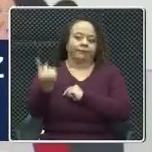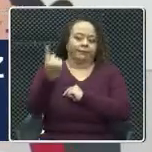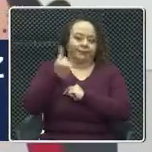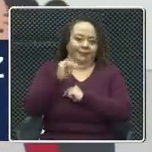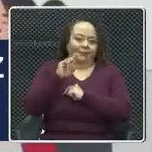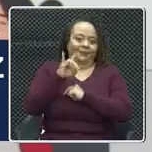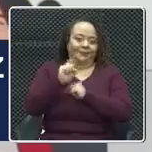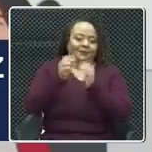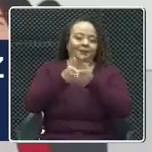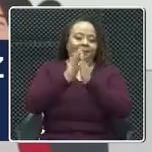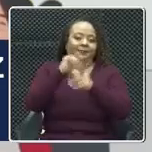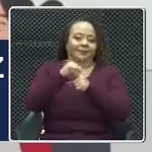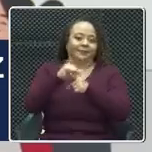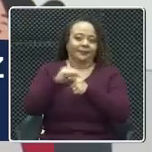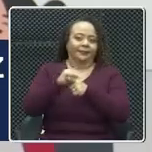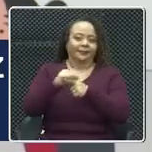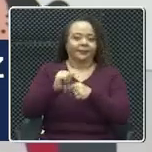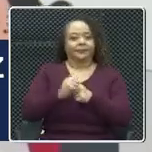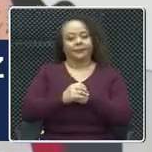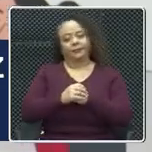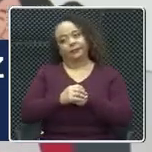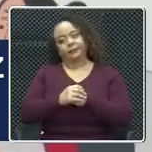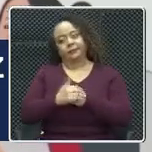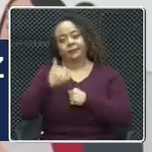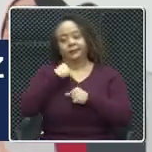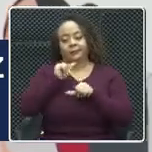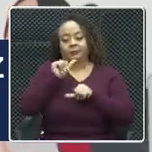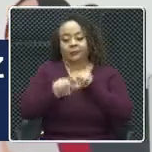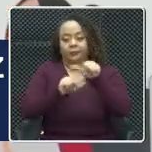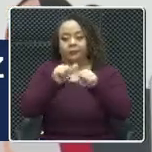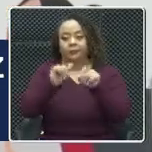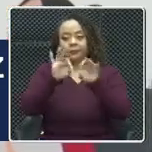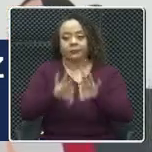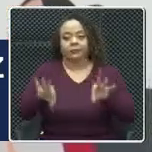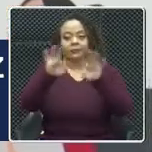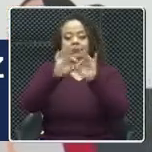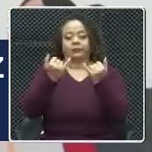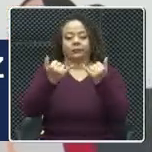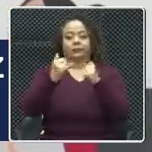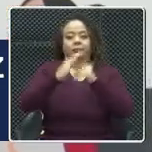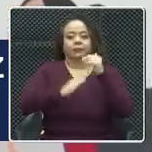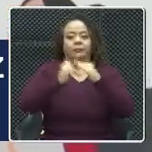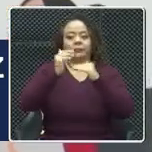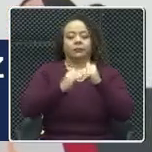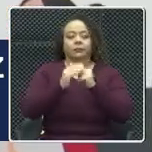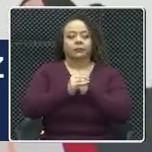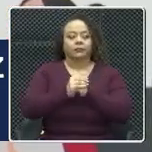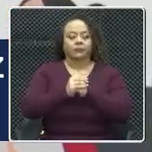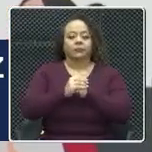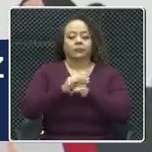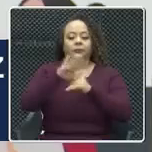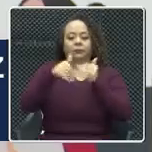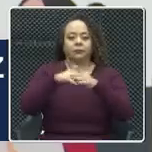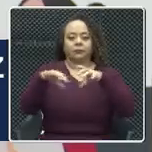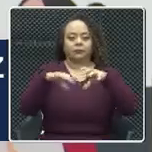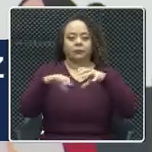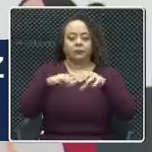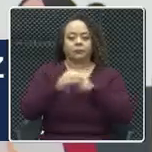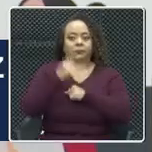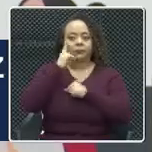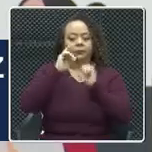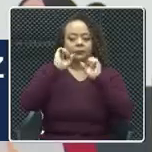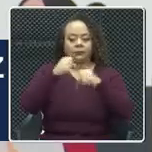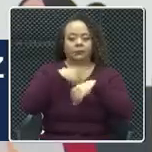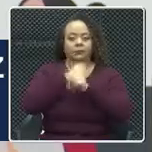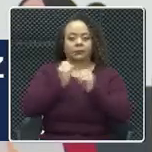nosotros a solicitar la capacitación. Okay. Hay un esfuerzo importante ahorita en la construcción de toda la dinámica, ¿verdad? Para poder